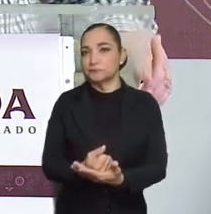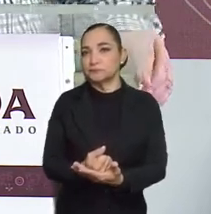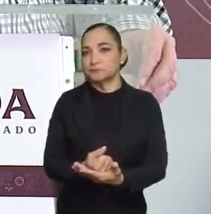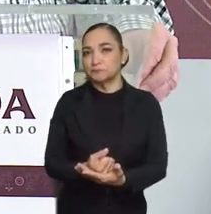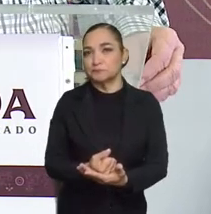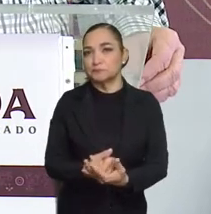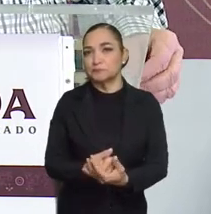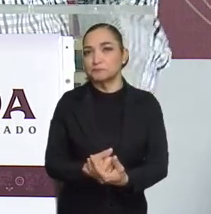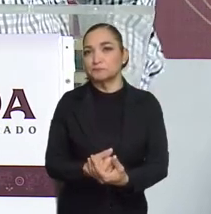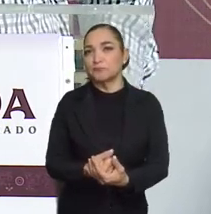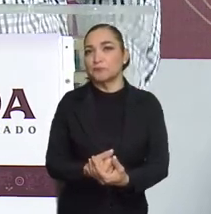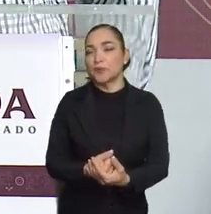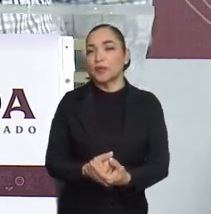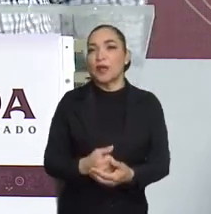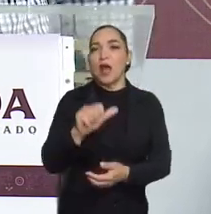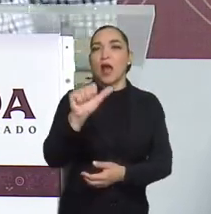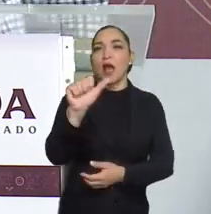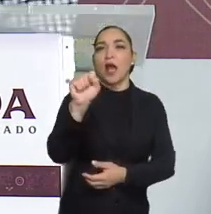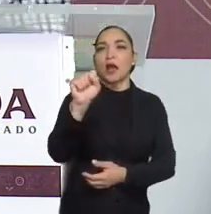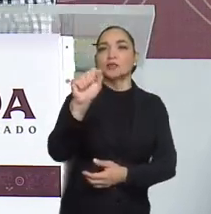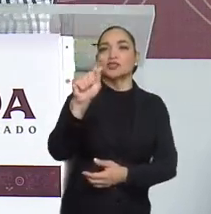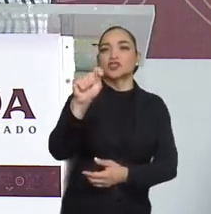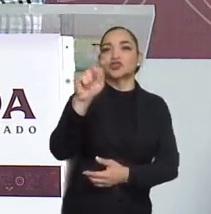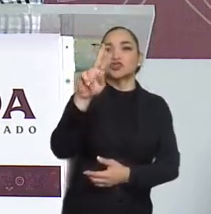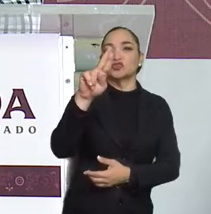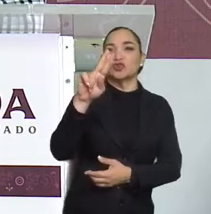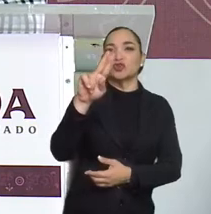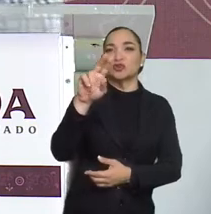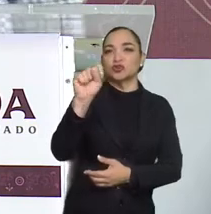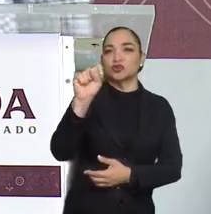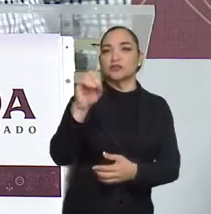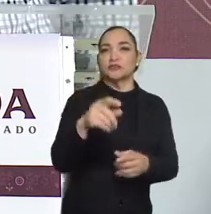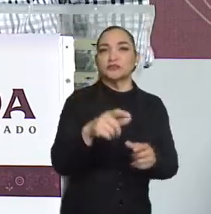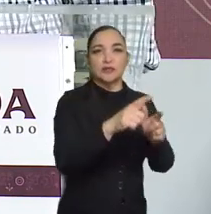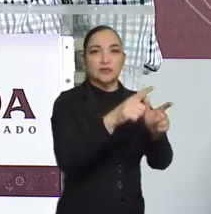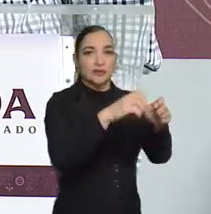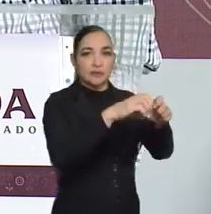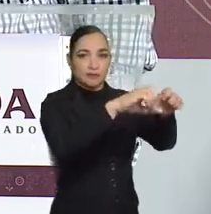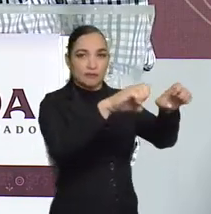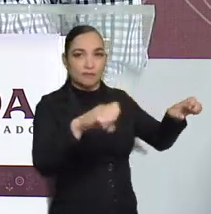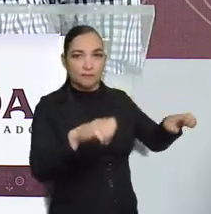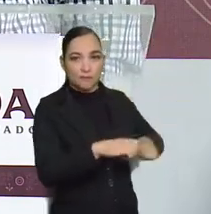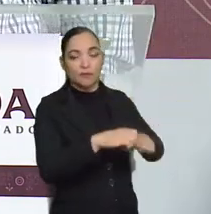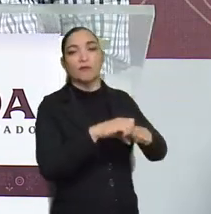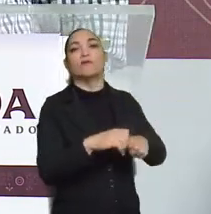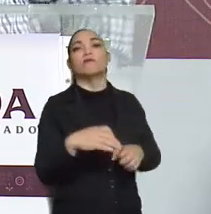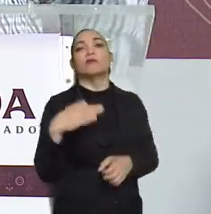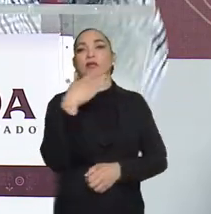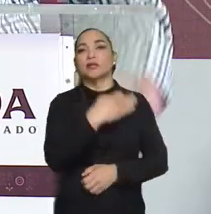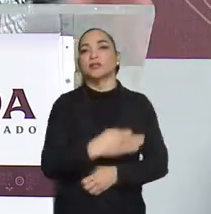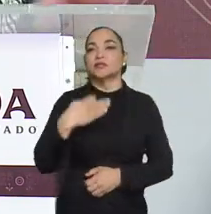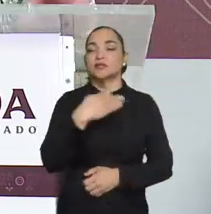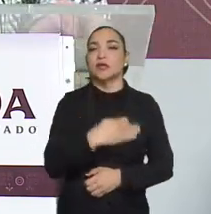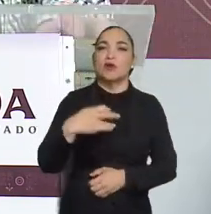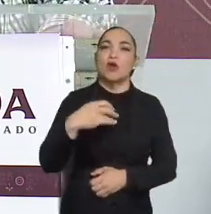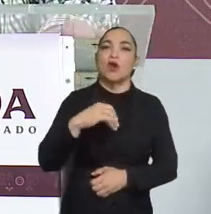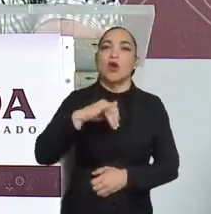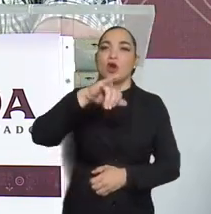con los Astros. Pues felicidades a Joey Meneses. Este es Culichi, es